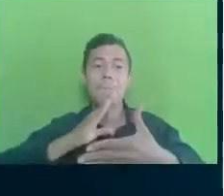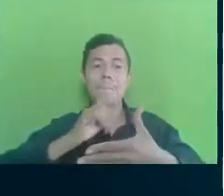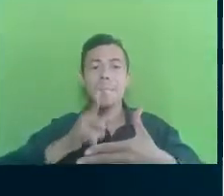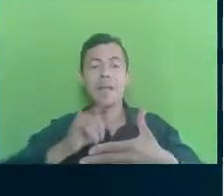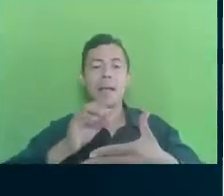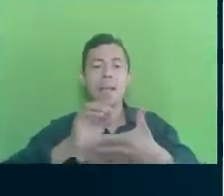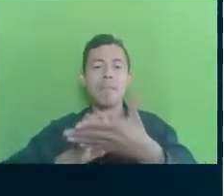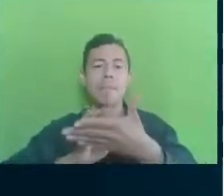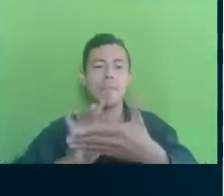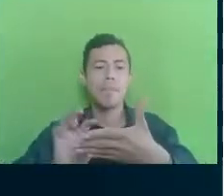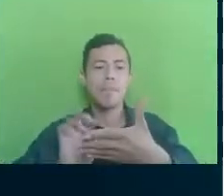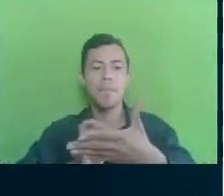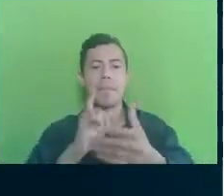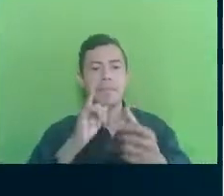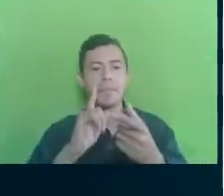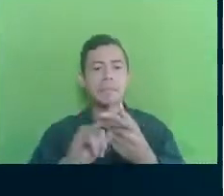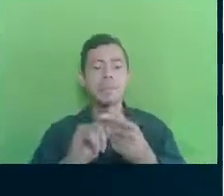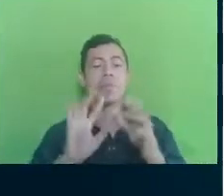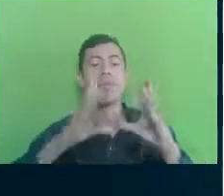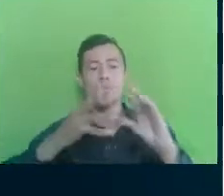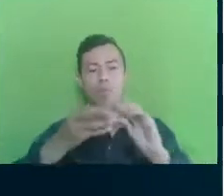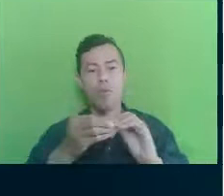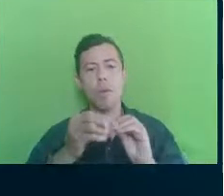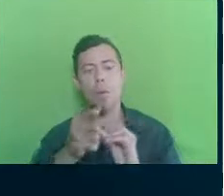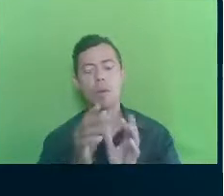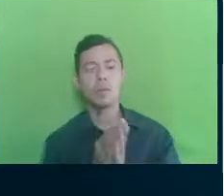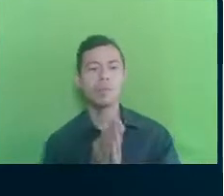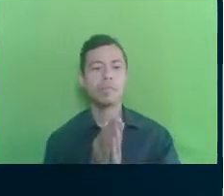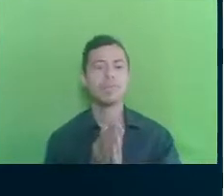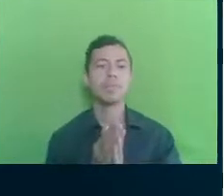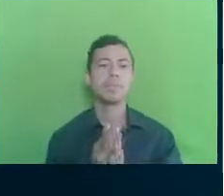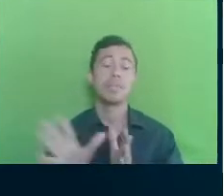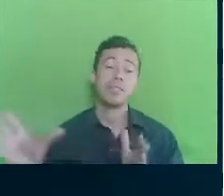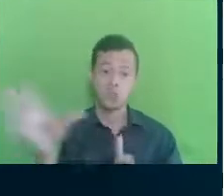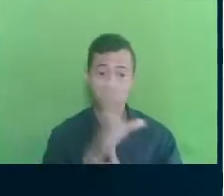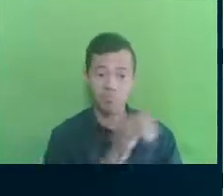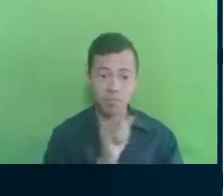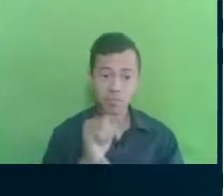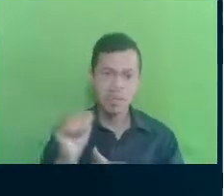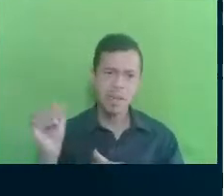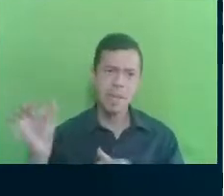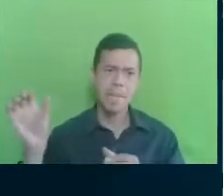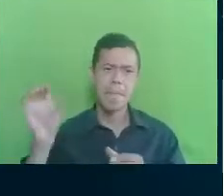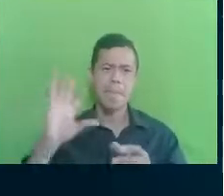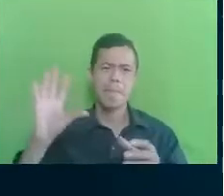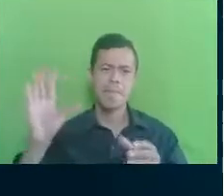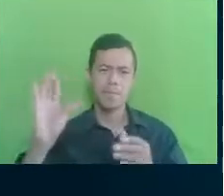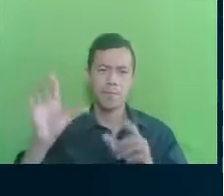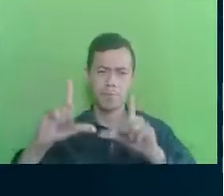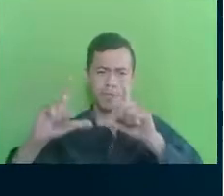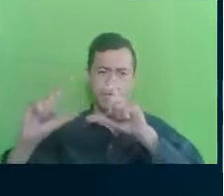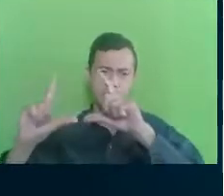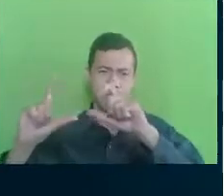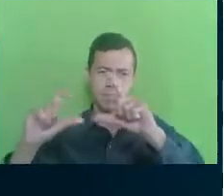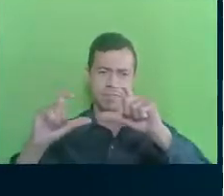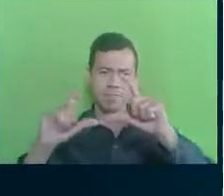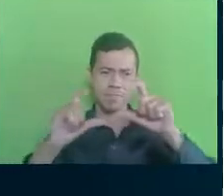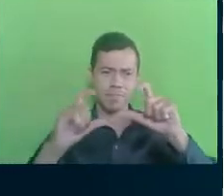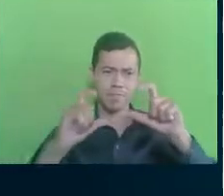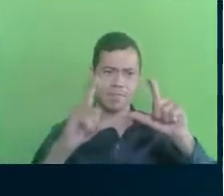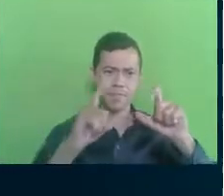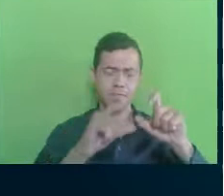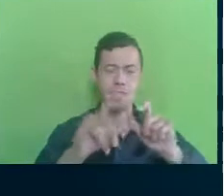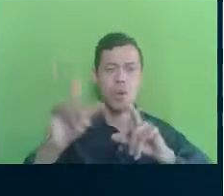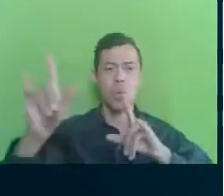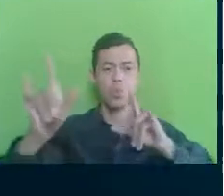contiene algún tipo de algoritmo, que lo que hace es barrer todas las imágenes, barrer todas las fotos, para al final del día poder